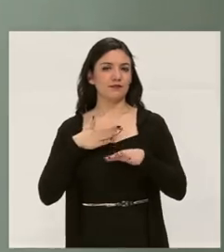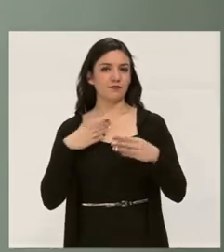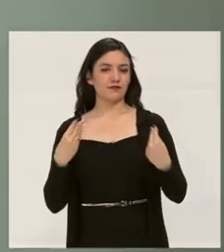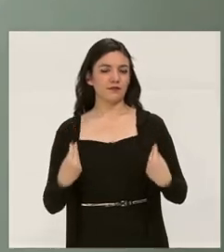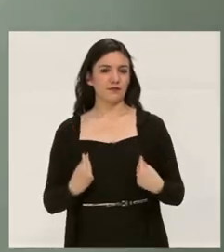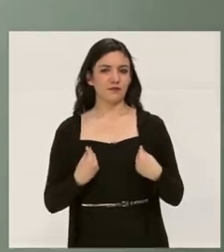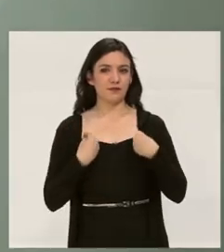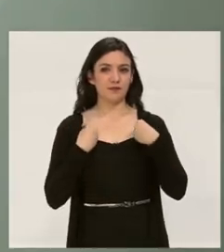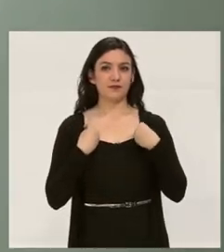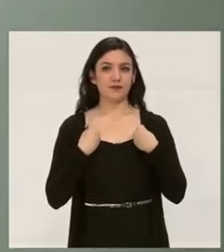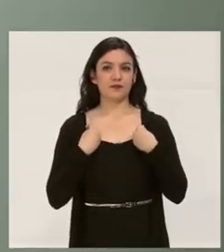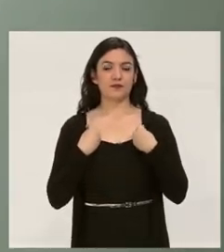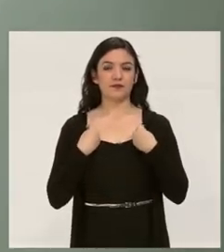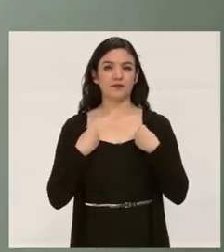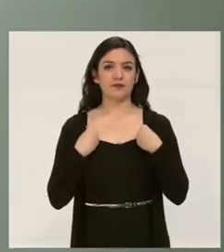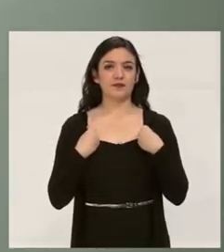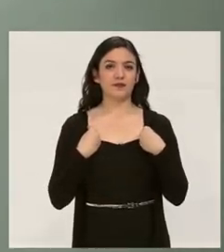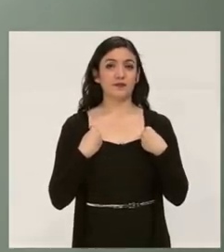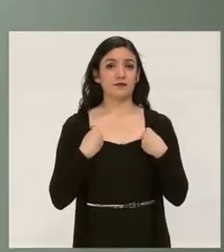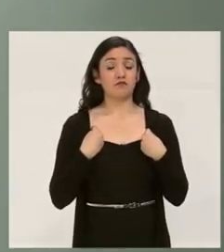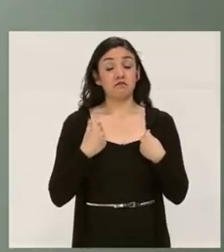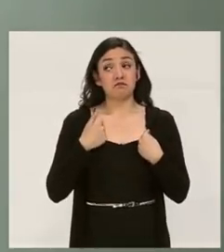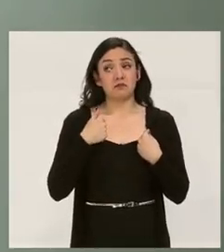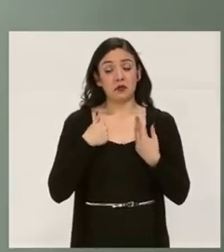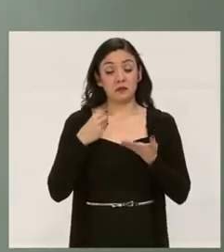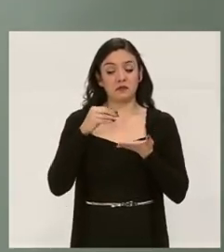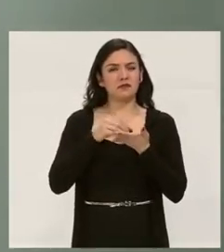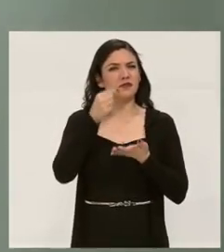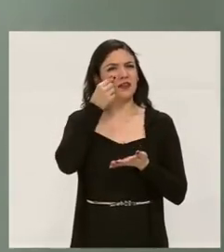y voy a cambiar mi vida.